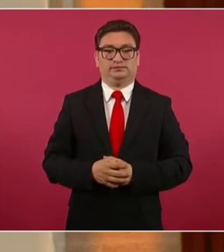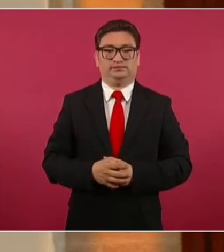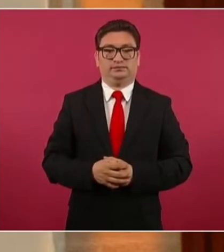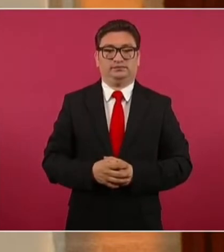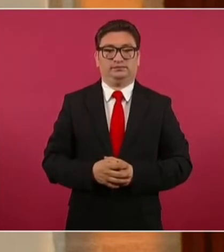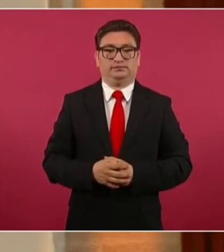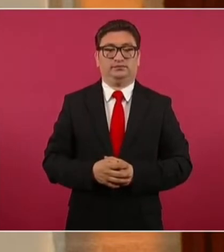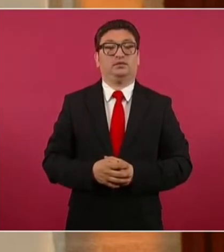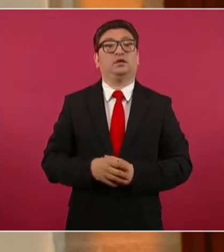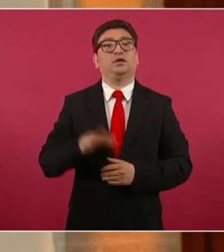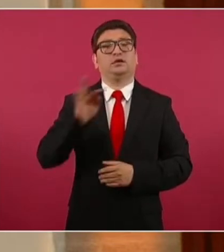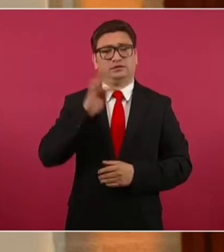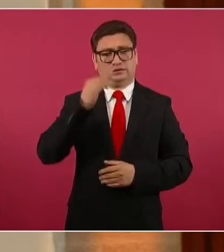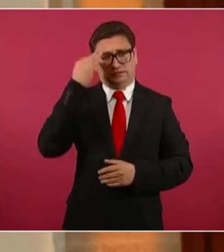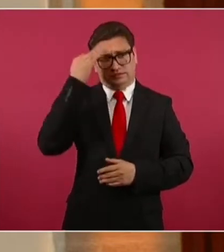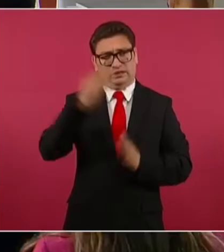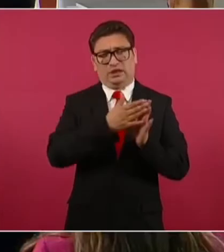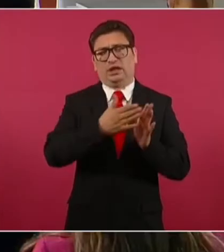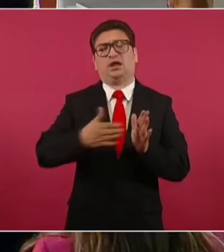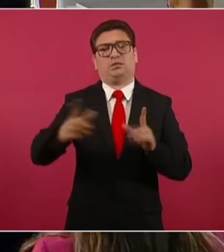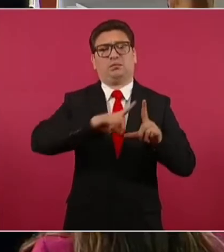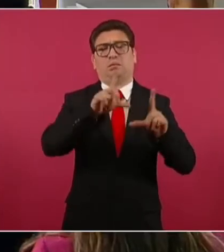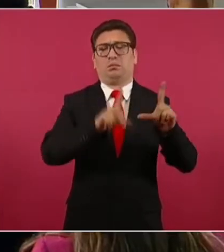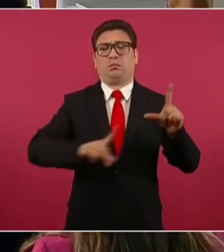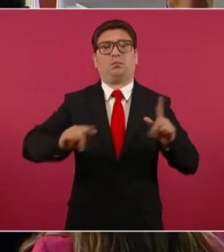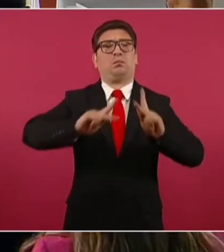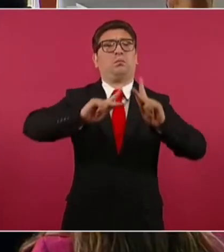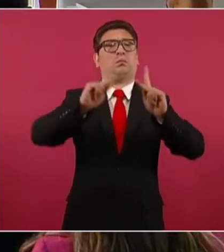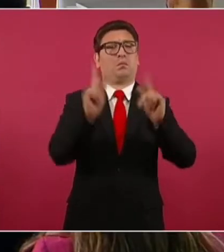Podrá llevarnos tiempo pacificar el país,